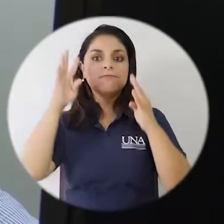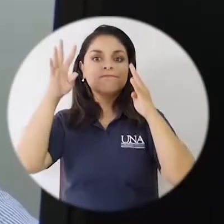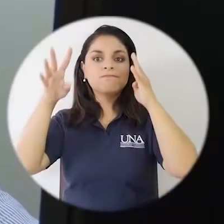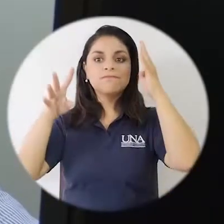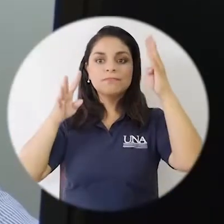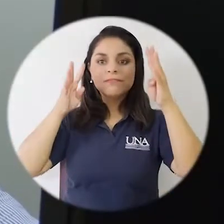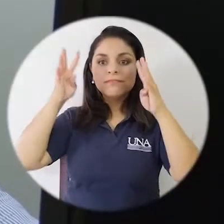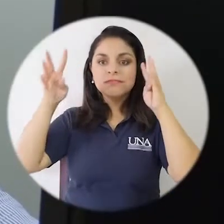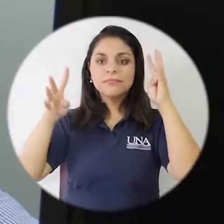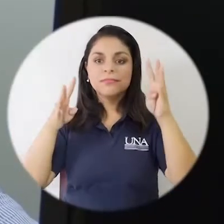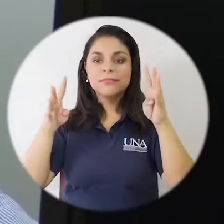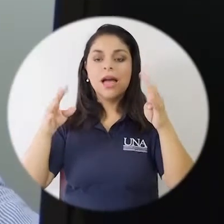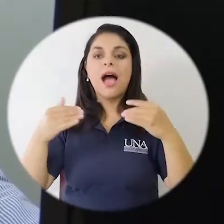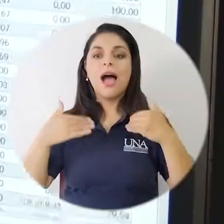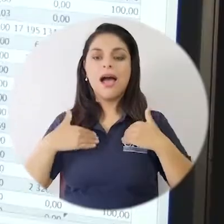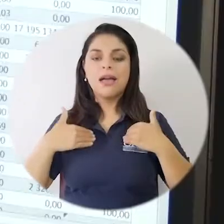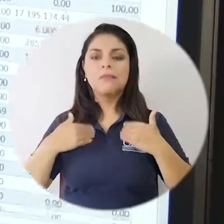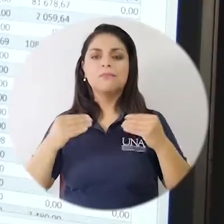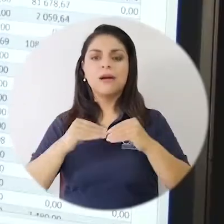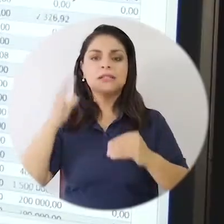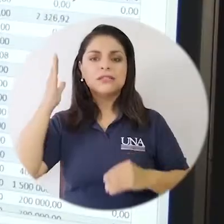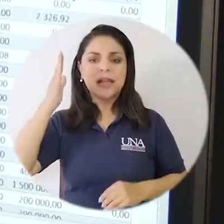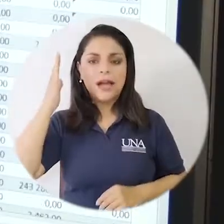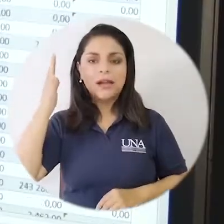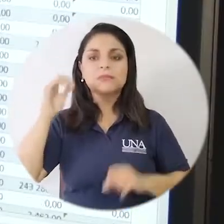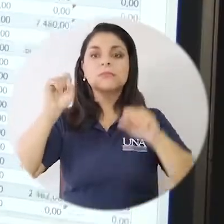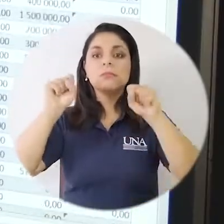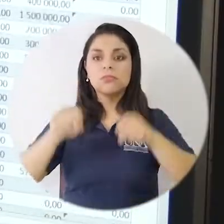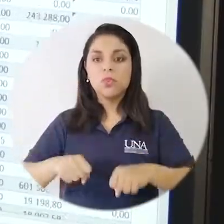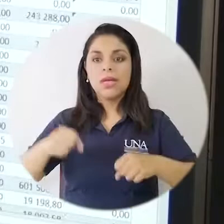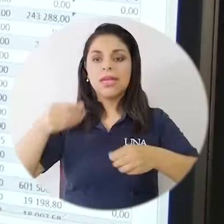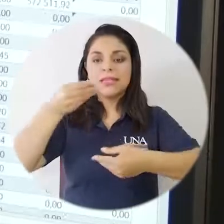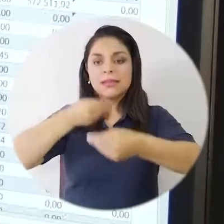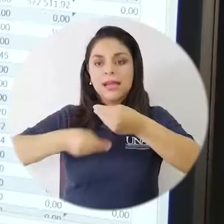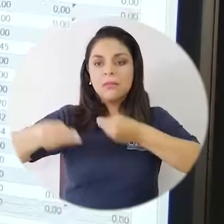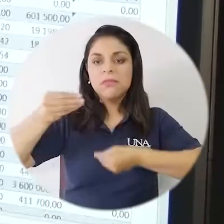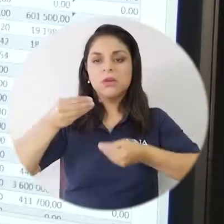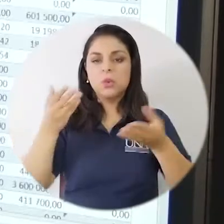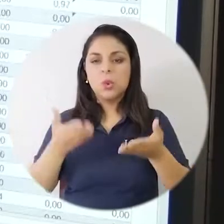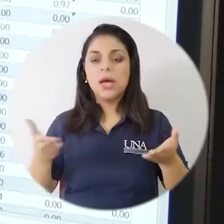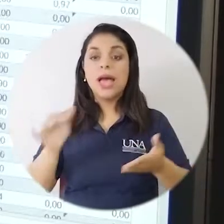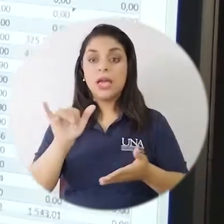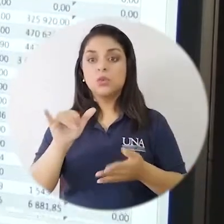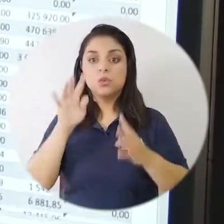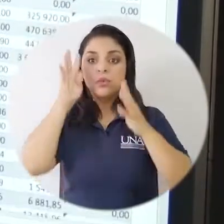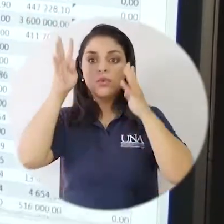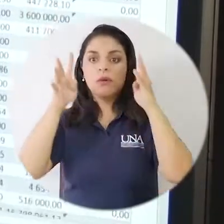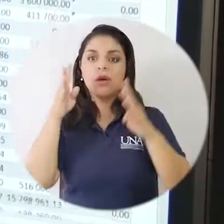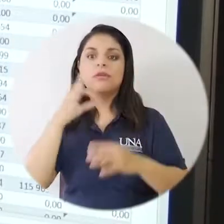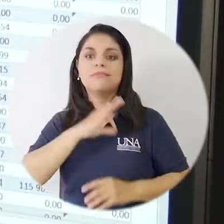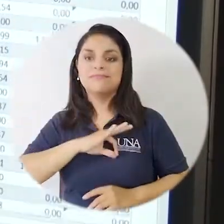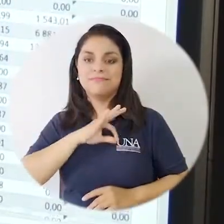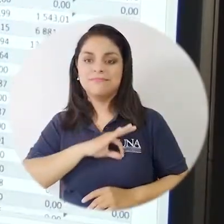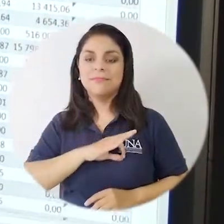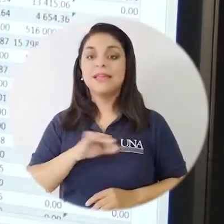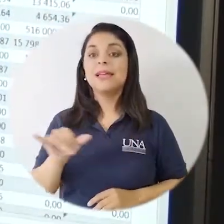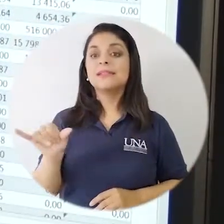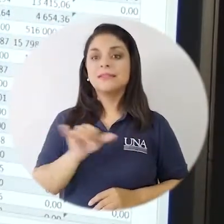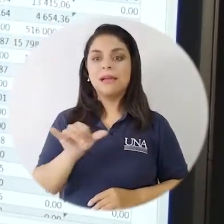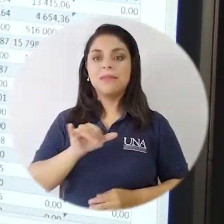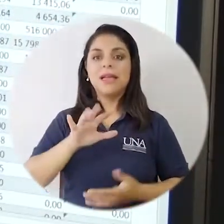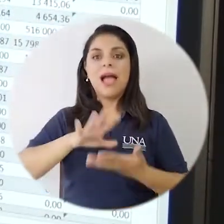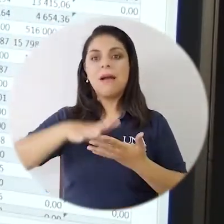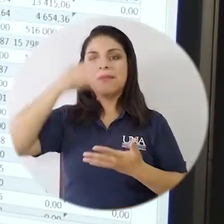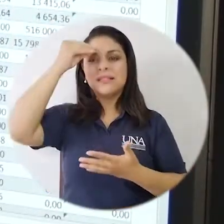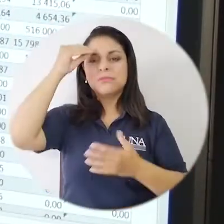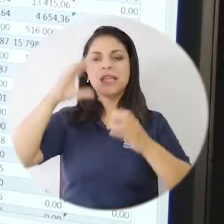poder intercambiar otro tipo de productos, entonces eso se ha innovado y eso ha beneficiado. También hemos aprendido que dar la